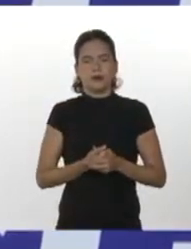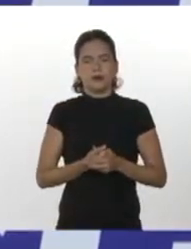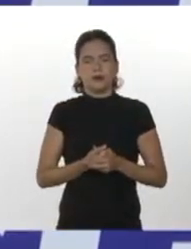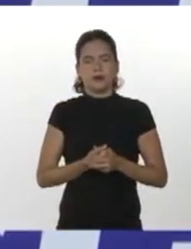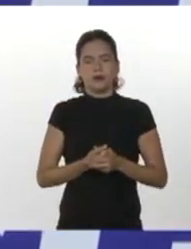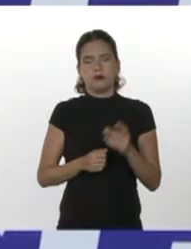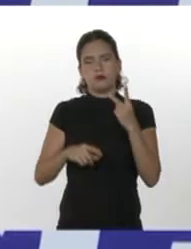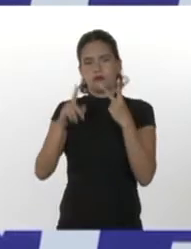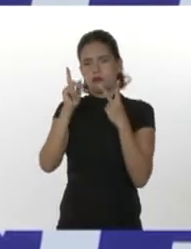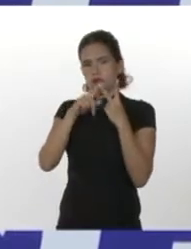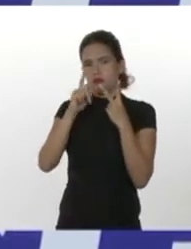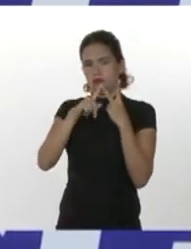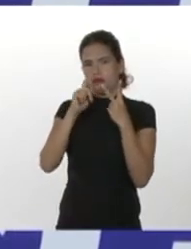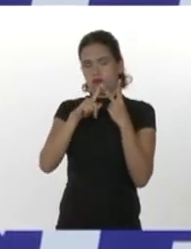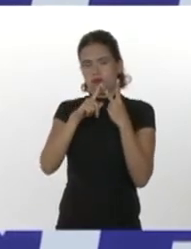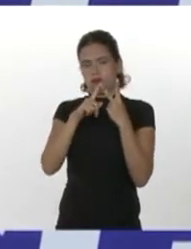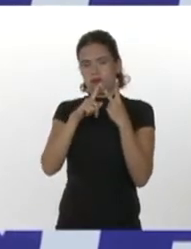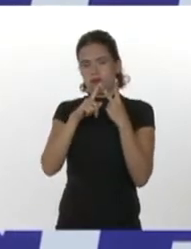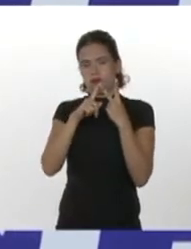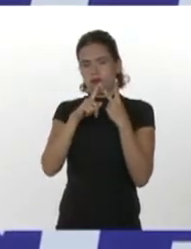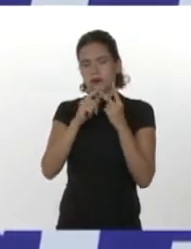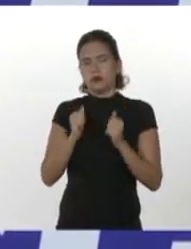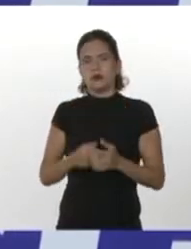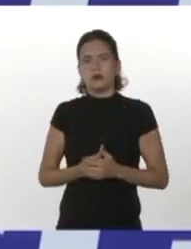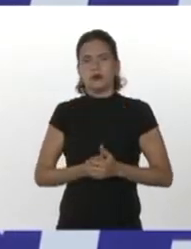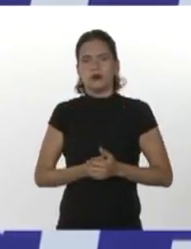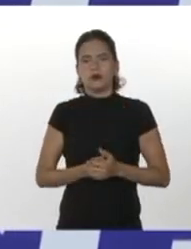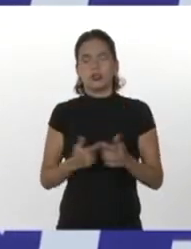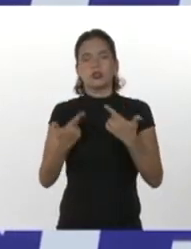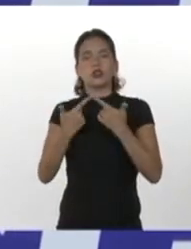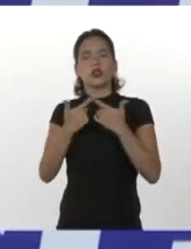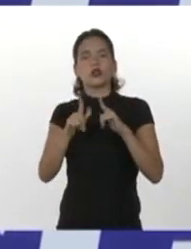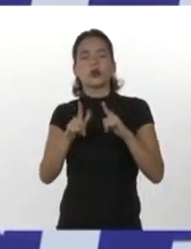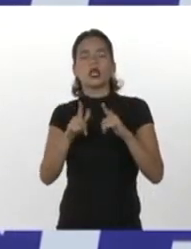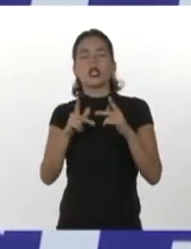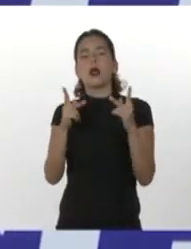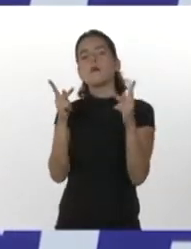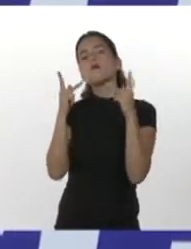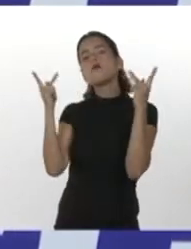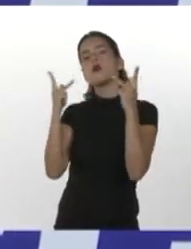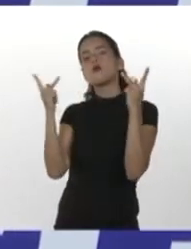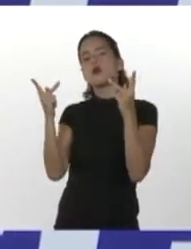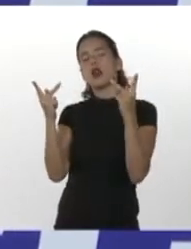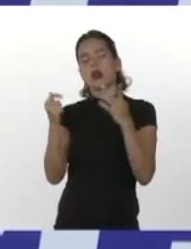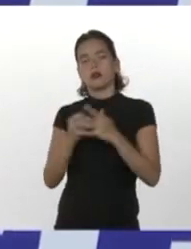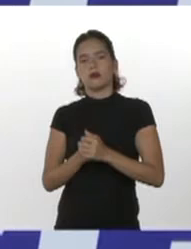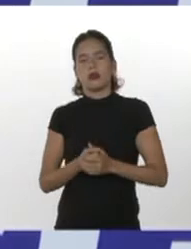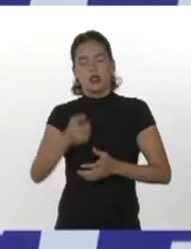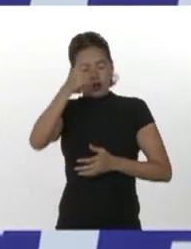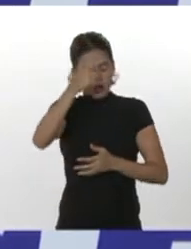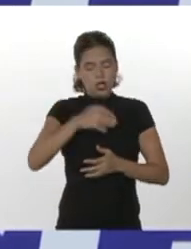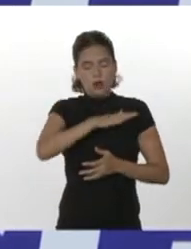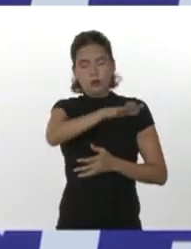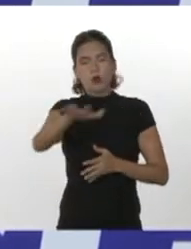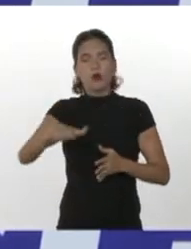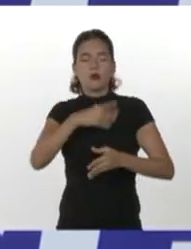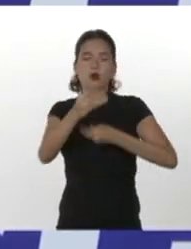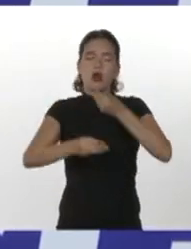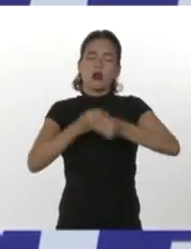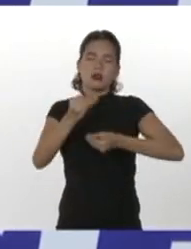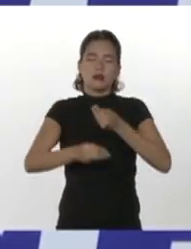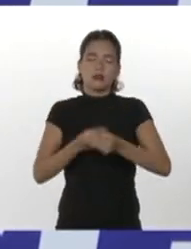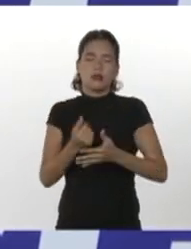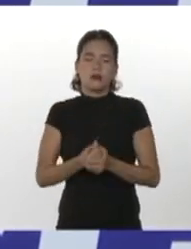El segundo componente es la soberanía popular. Es lo que el pueblo ejerce,